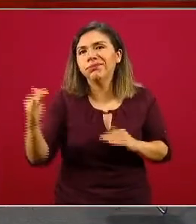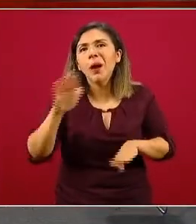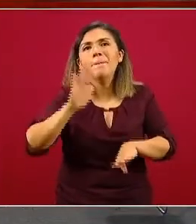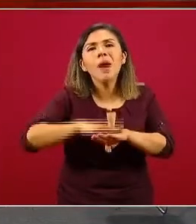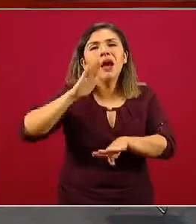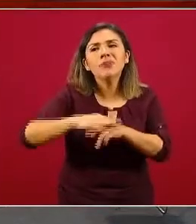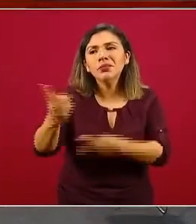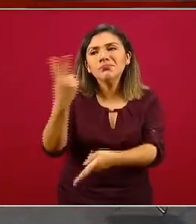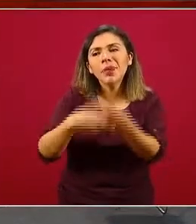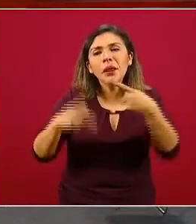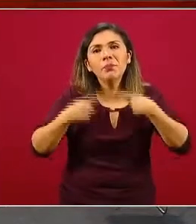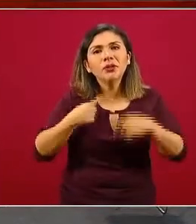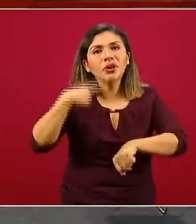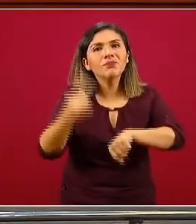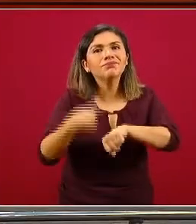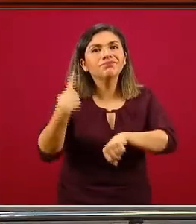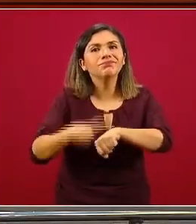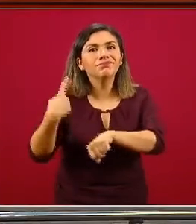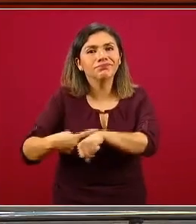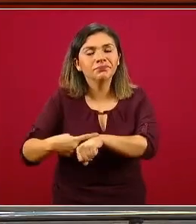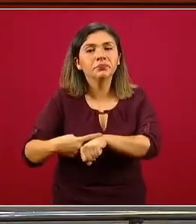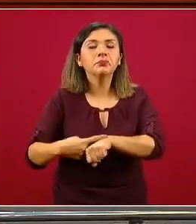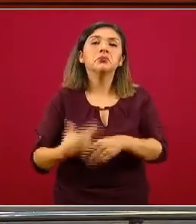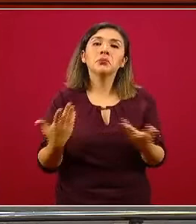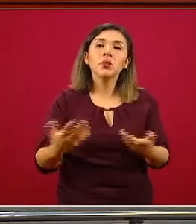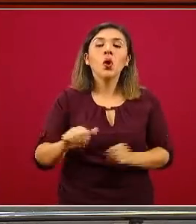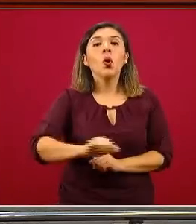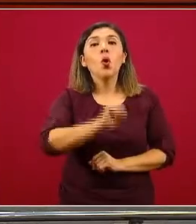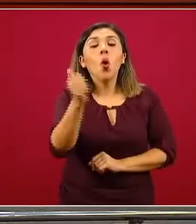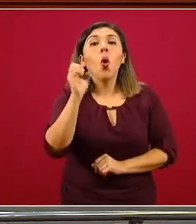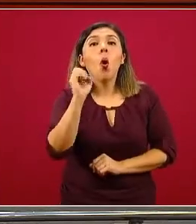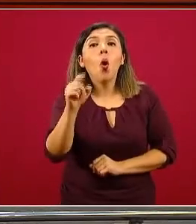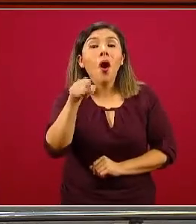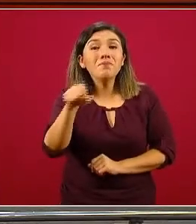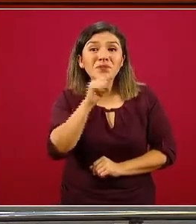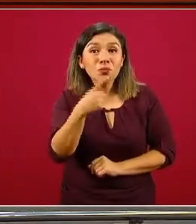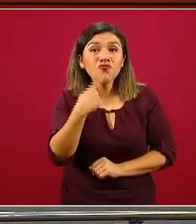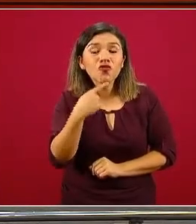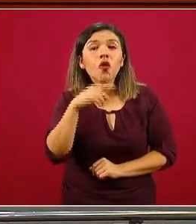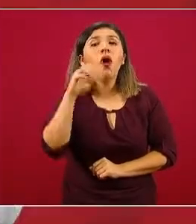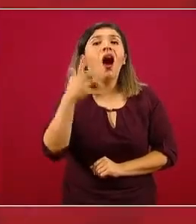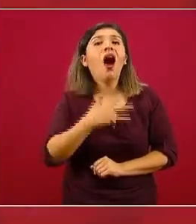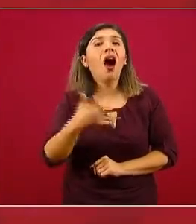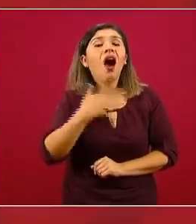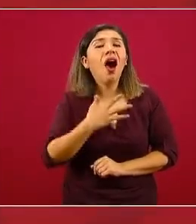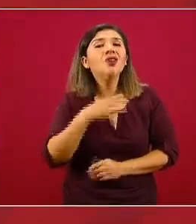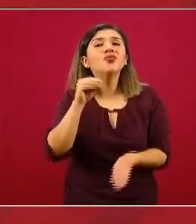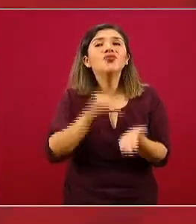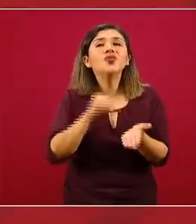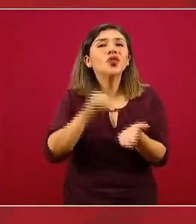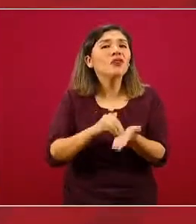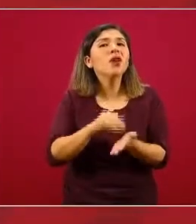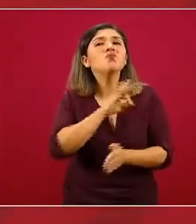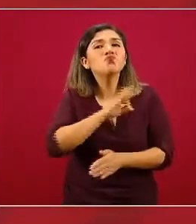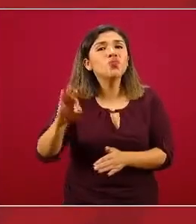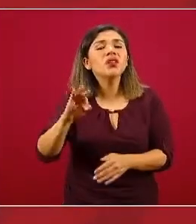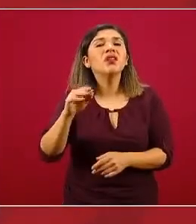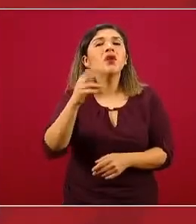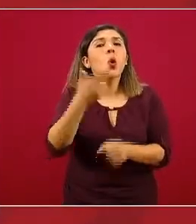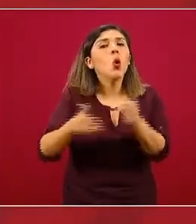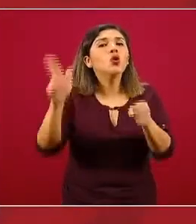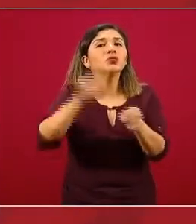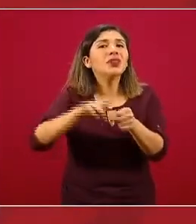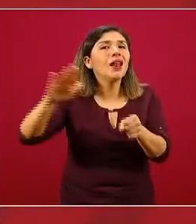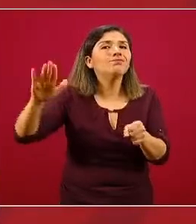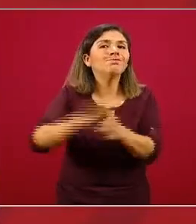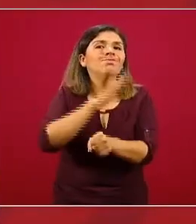casos diariamente, o existe una saturación o una tendencia a la saturación de